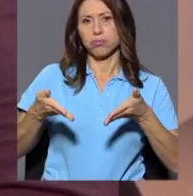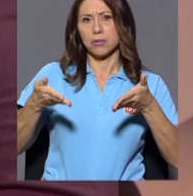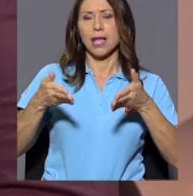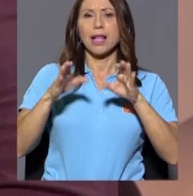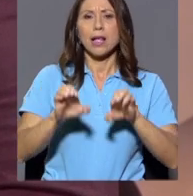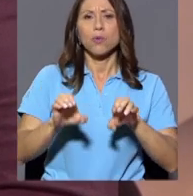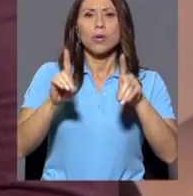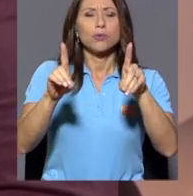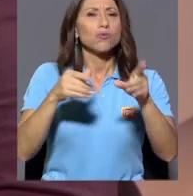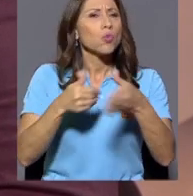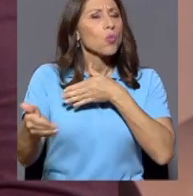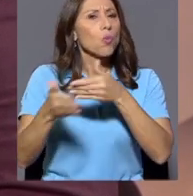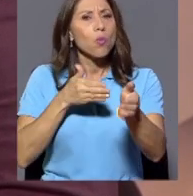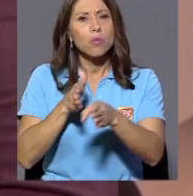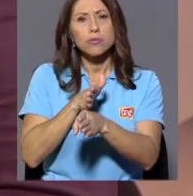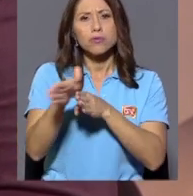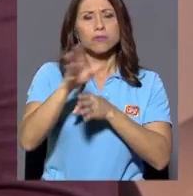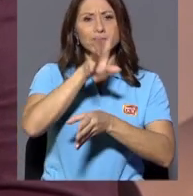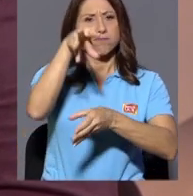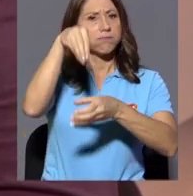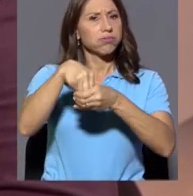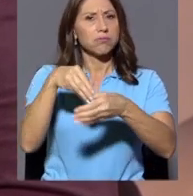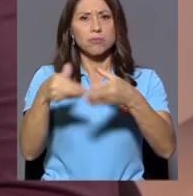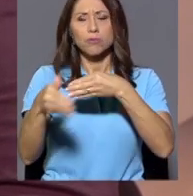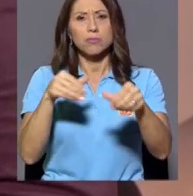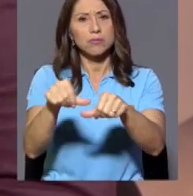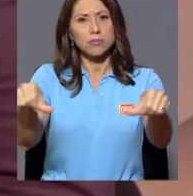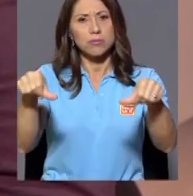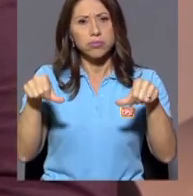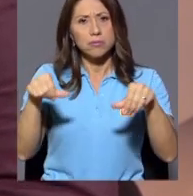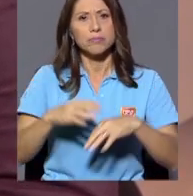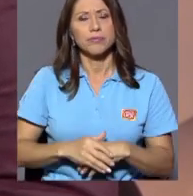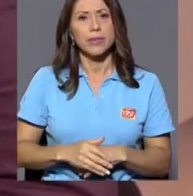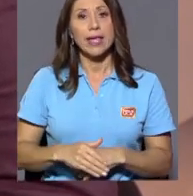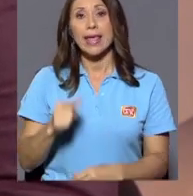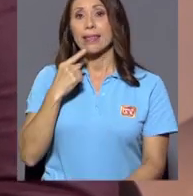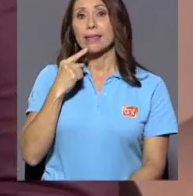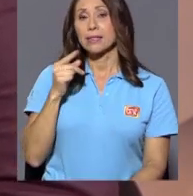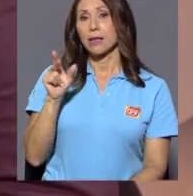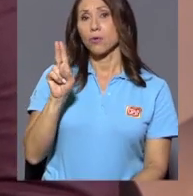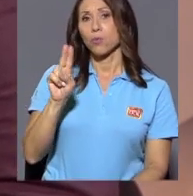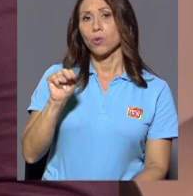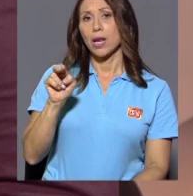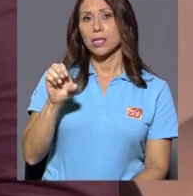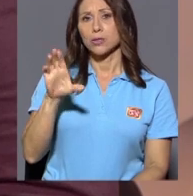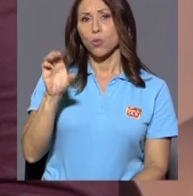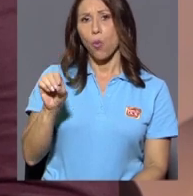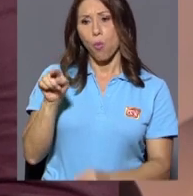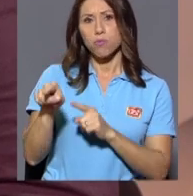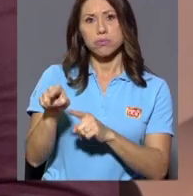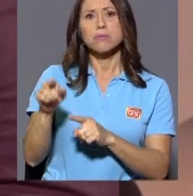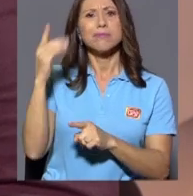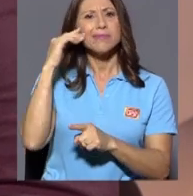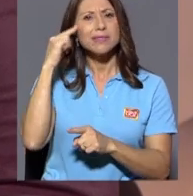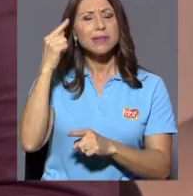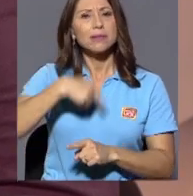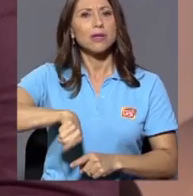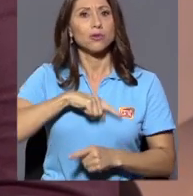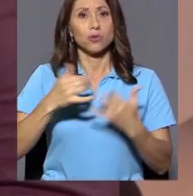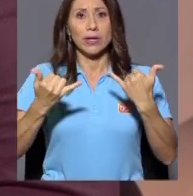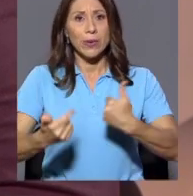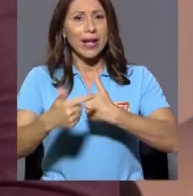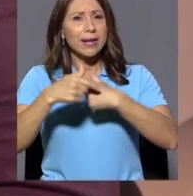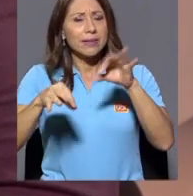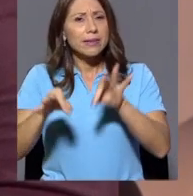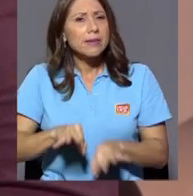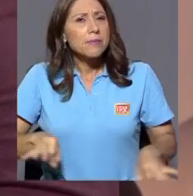se estuvieran presente en la formación en cualquier carrera en cualquier área pensando dice la unesco en que nosotros tenemos en una